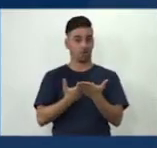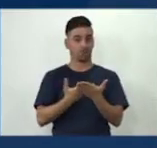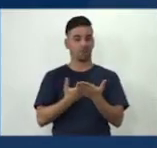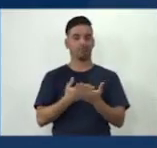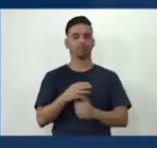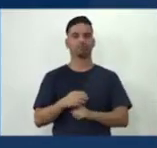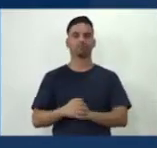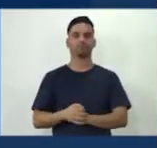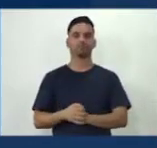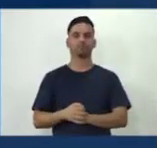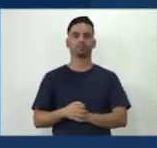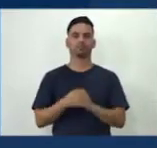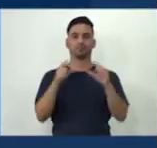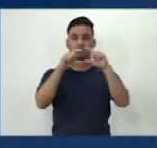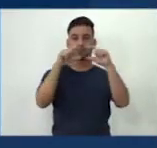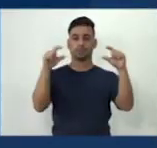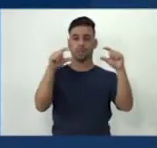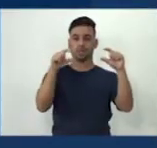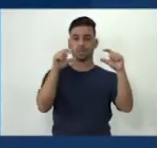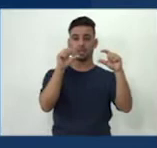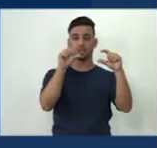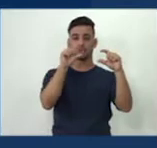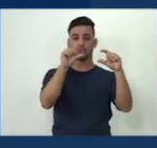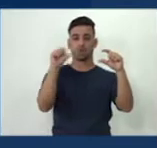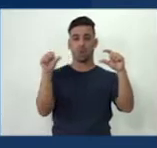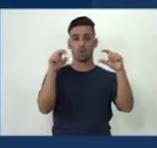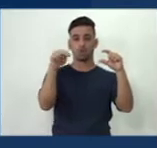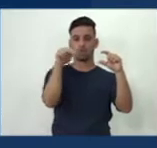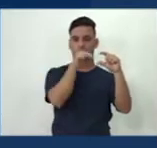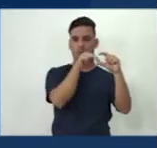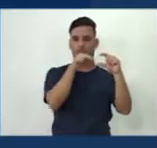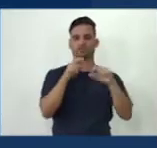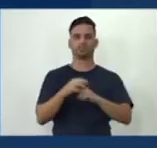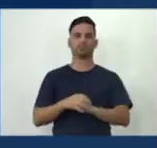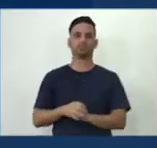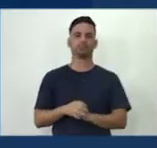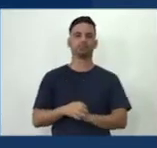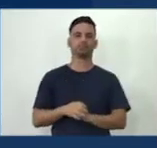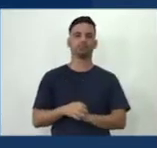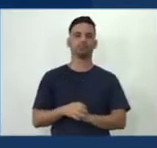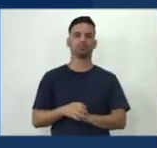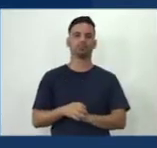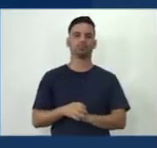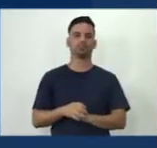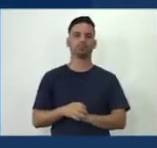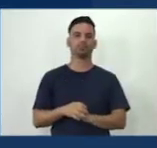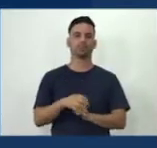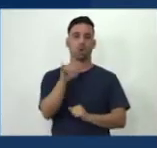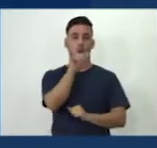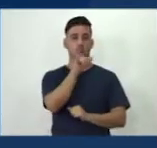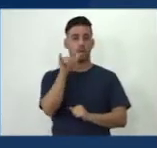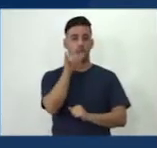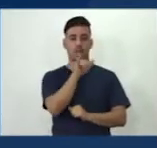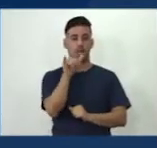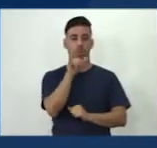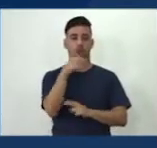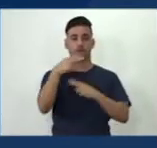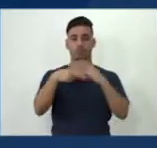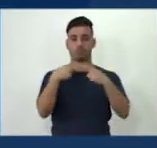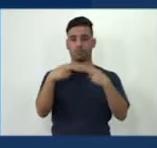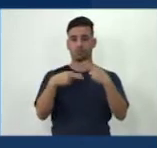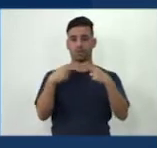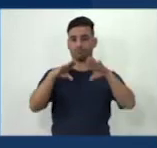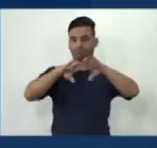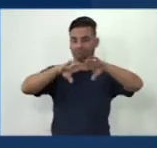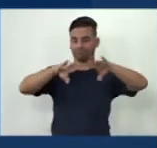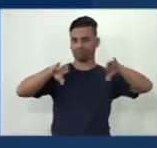sur con un norte. Y la flecha me indica que se están como atrayendo. Y polos magnéticos iguales, ¿qué le pasa? Se repelen. Por lo tanto,